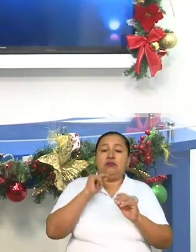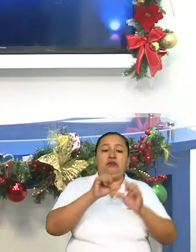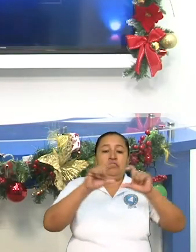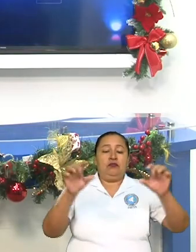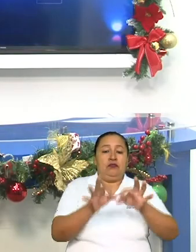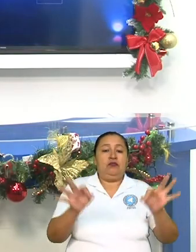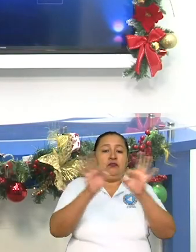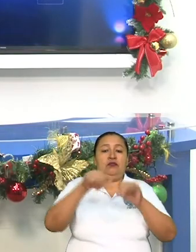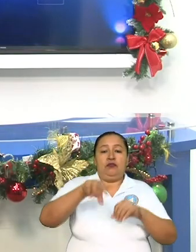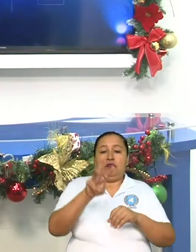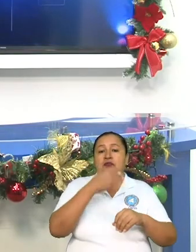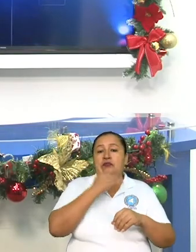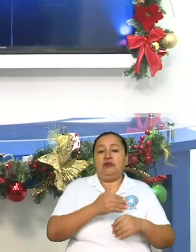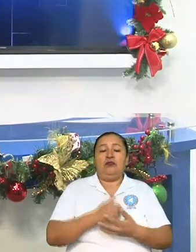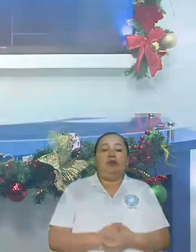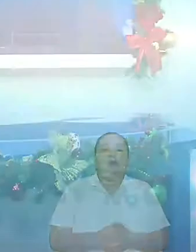este 3 de diciembre.